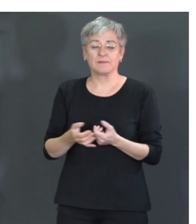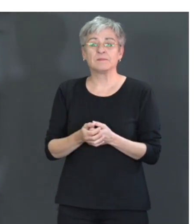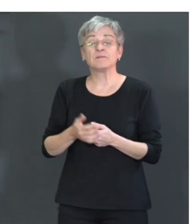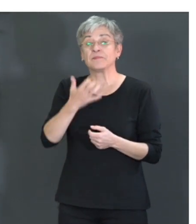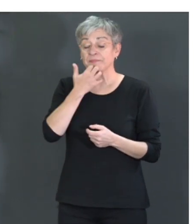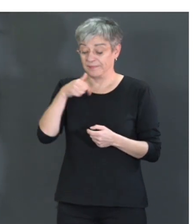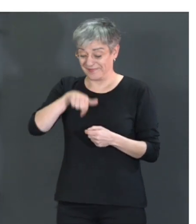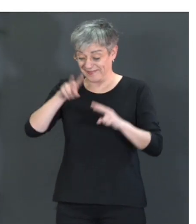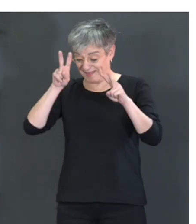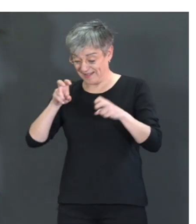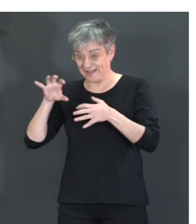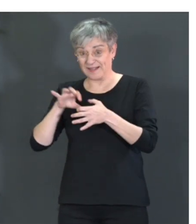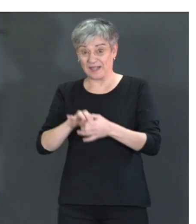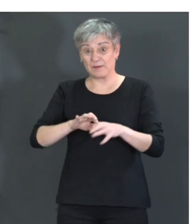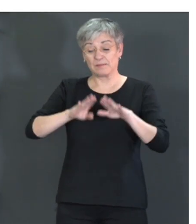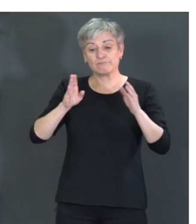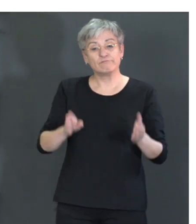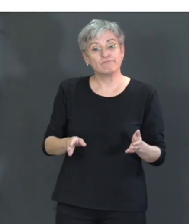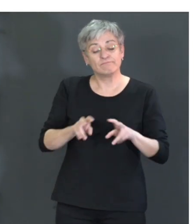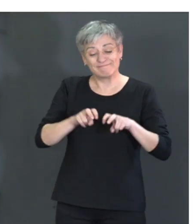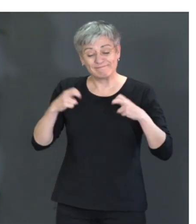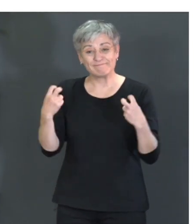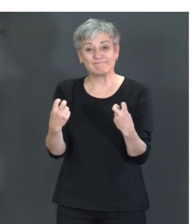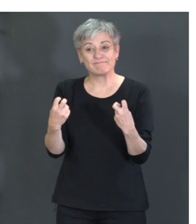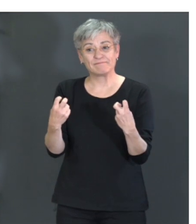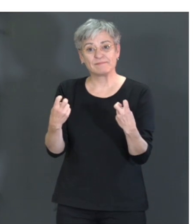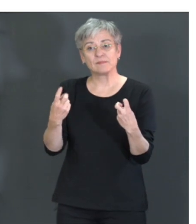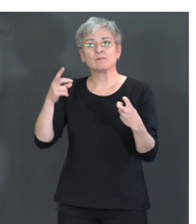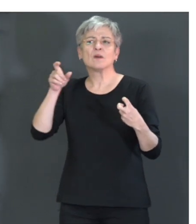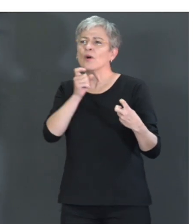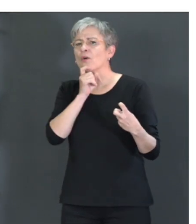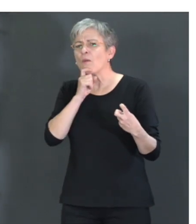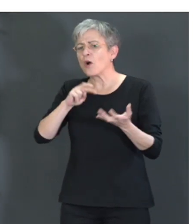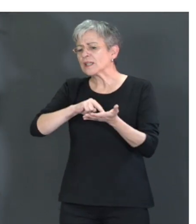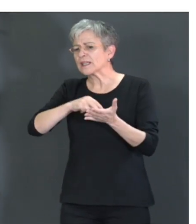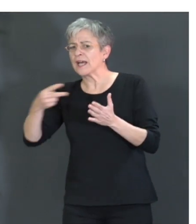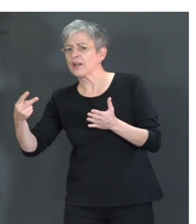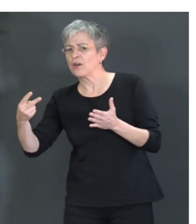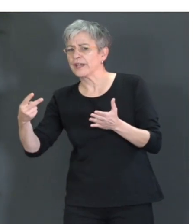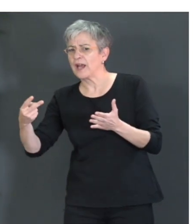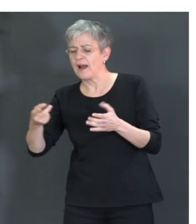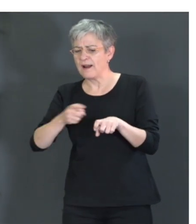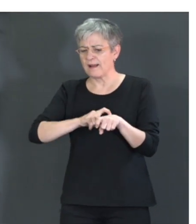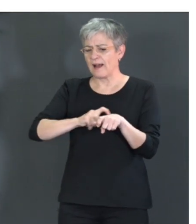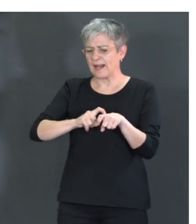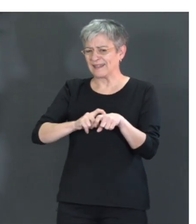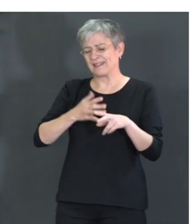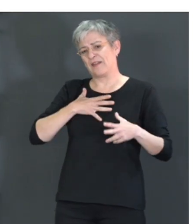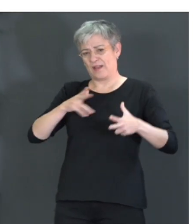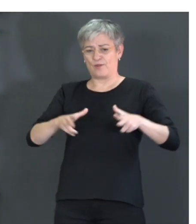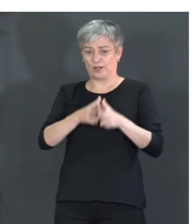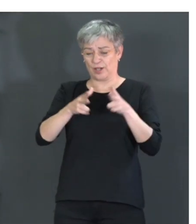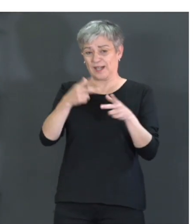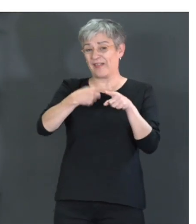al tema de la mesa, ¿cómo está dando respuesta la tecnología a estas dos características de nuestra sociedad?